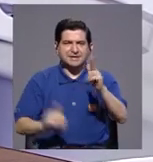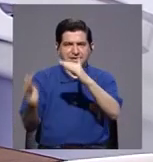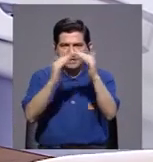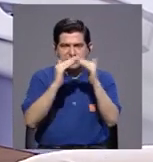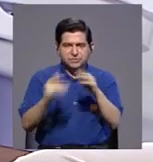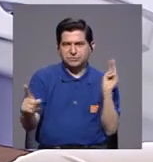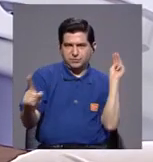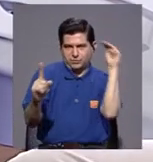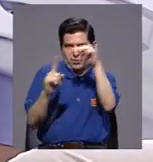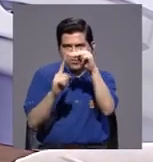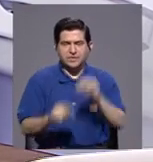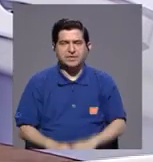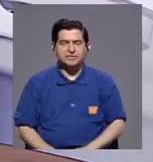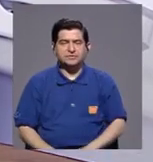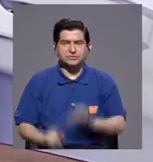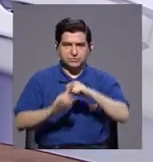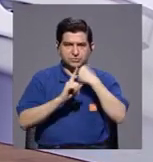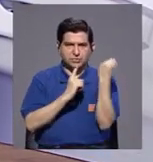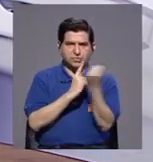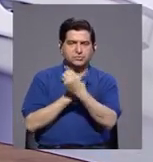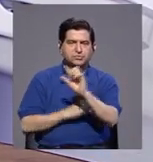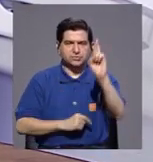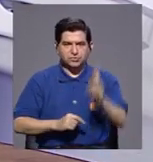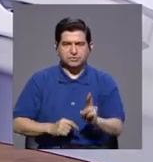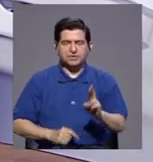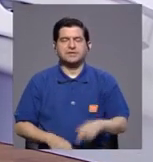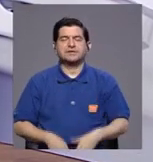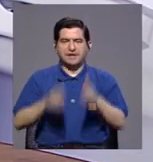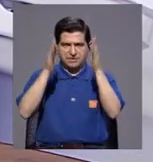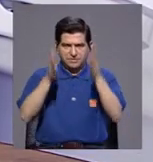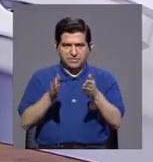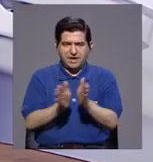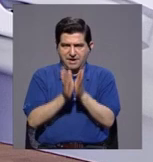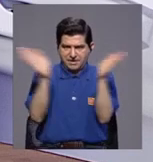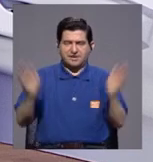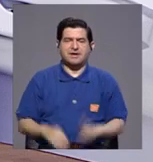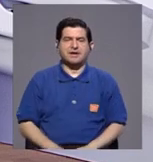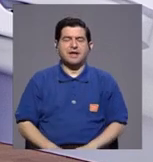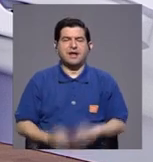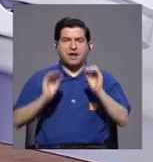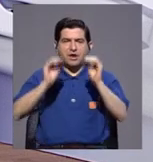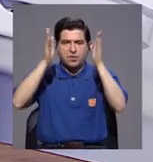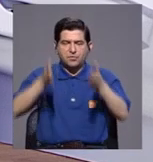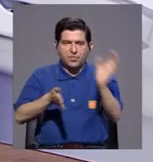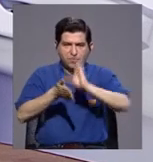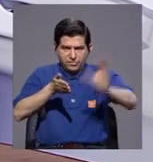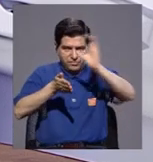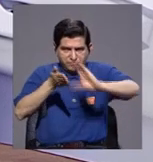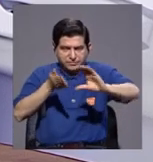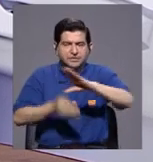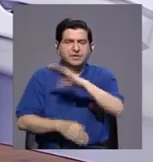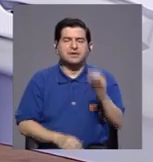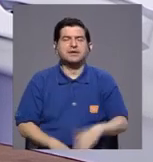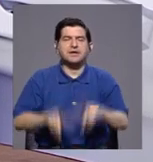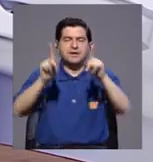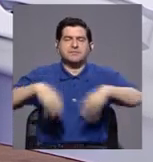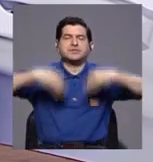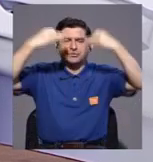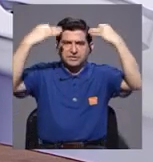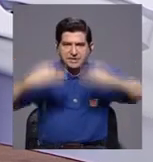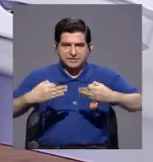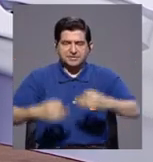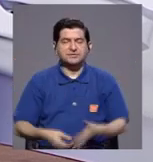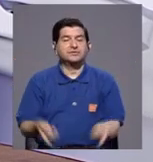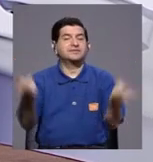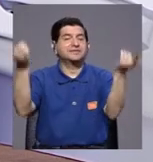metas la sociedad costarricense en general educadores de secundario y tomadores de decisión